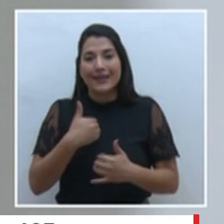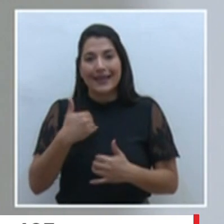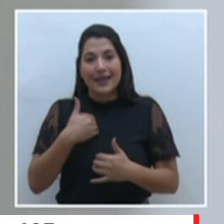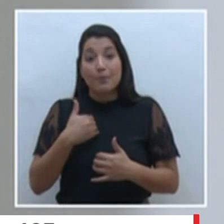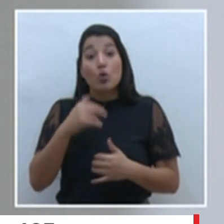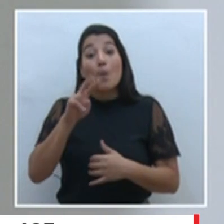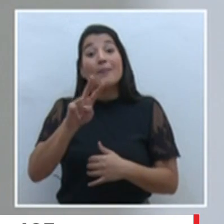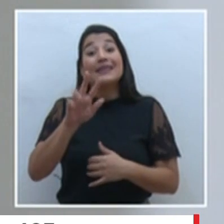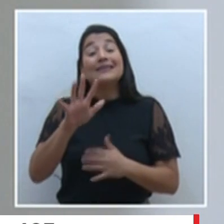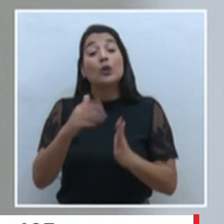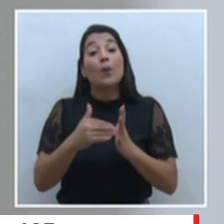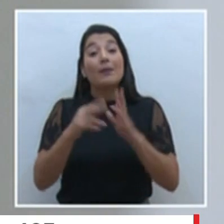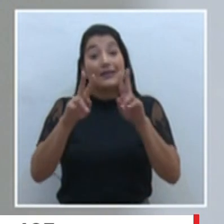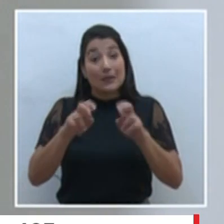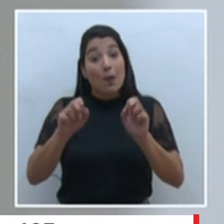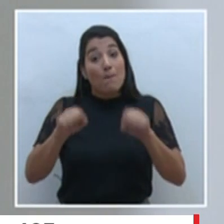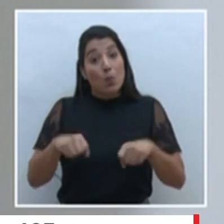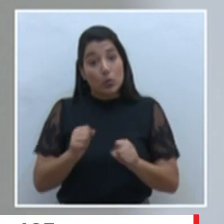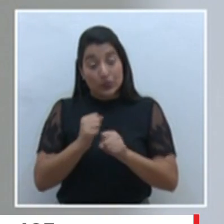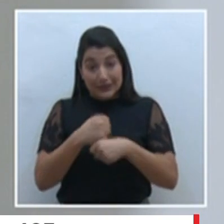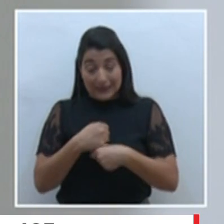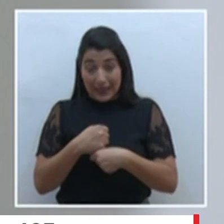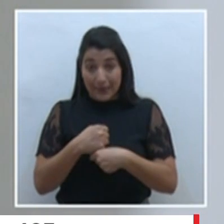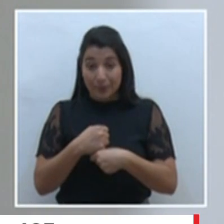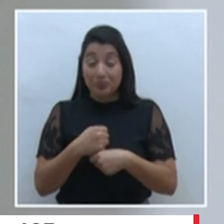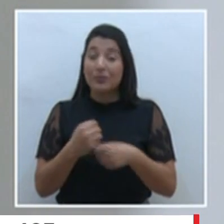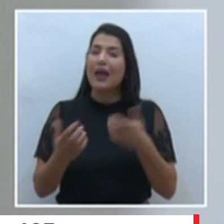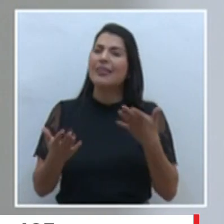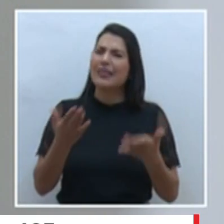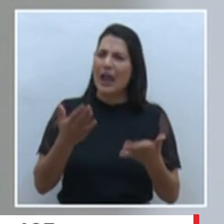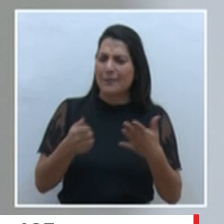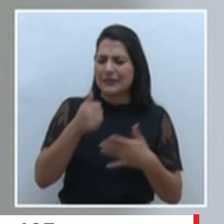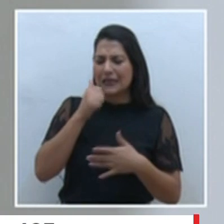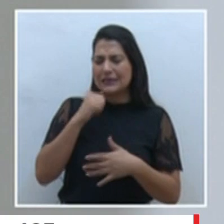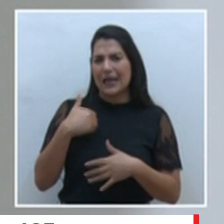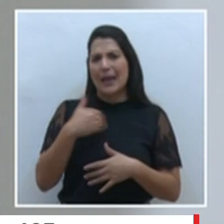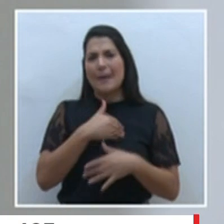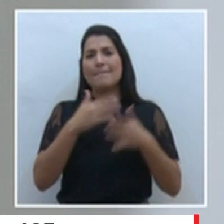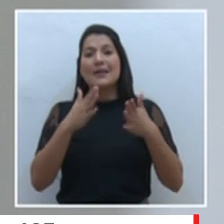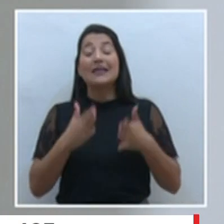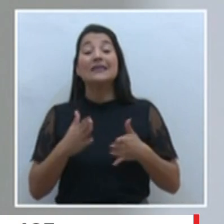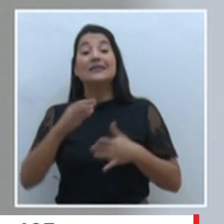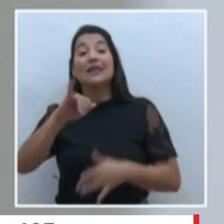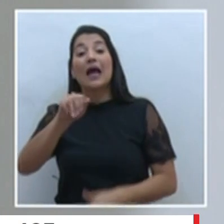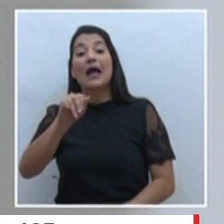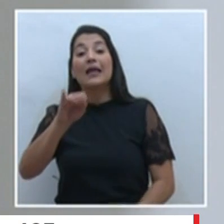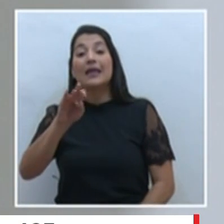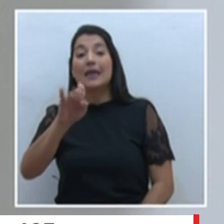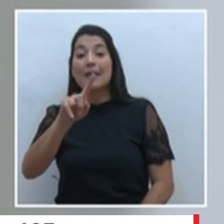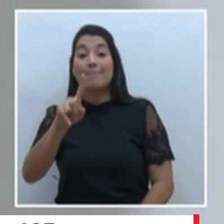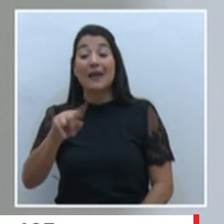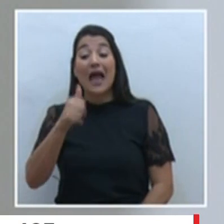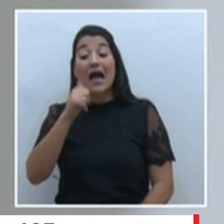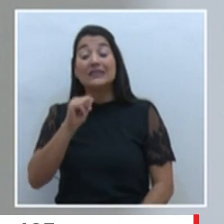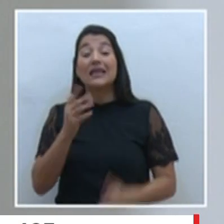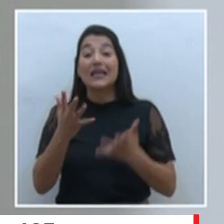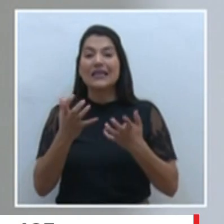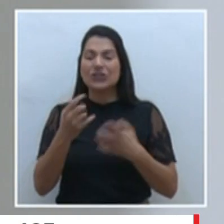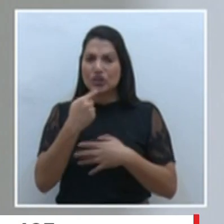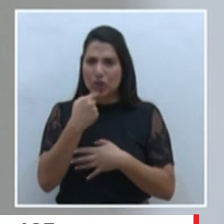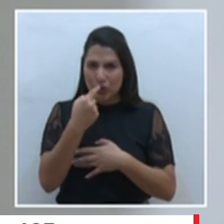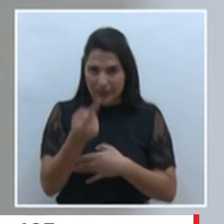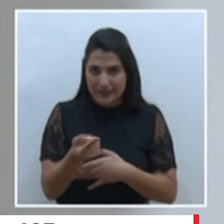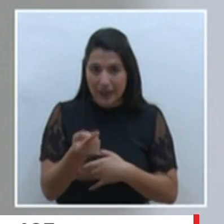pruebas. Tal vez lo que la ministra Jiménez quiso decir es que, por ejemplo, en el caso de